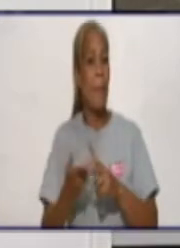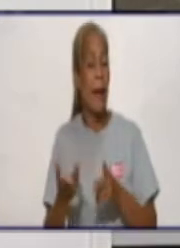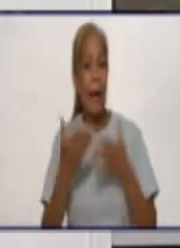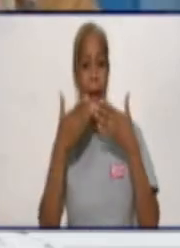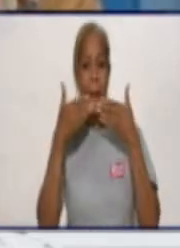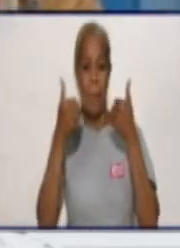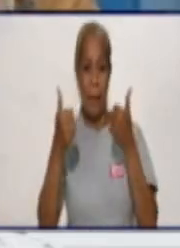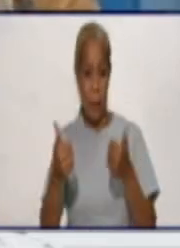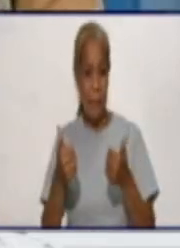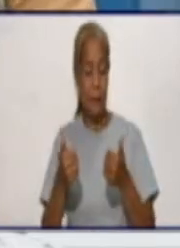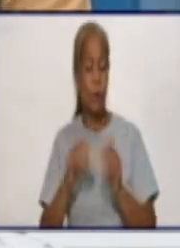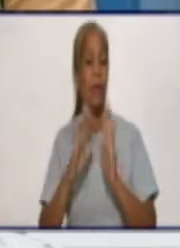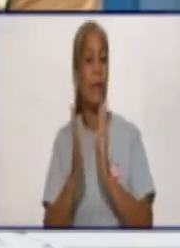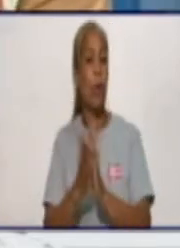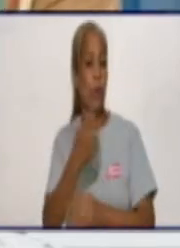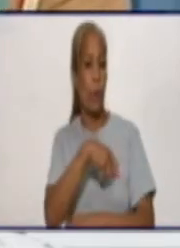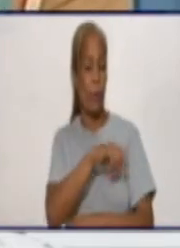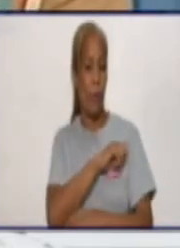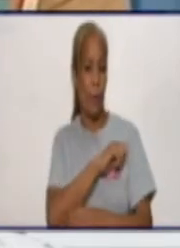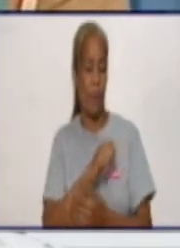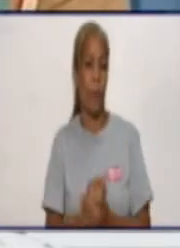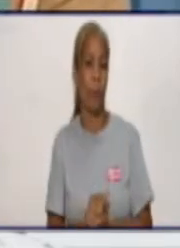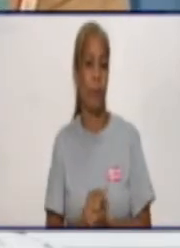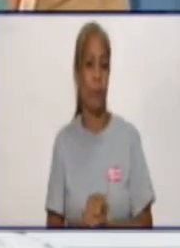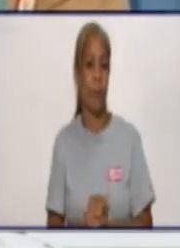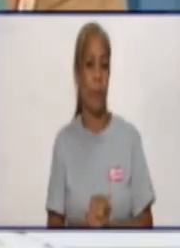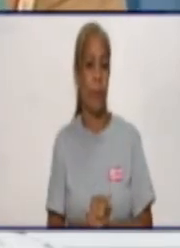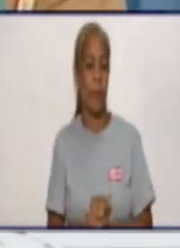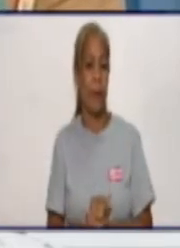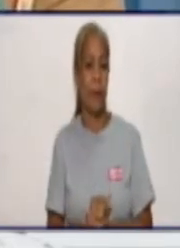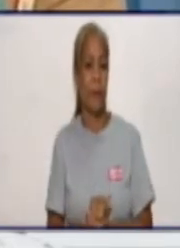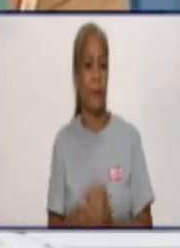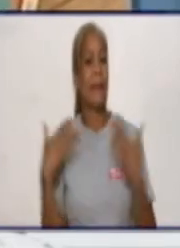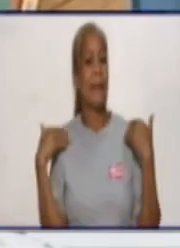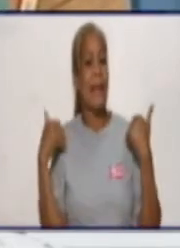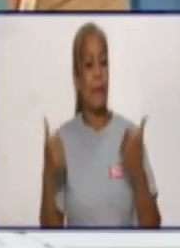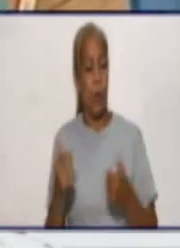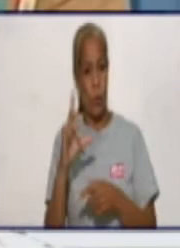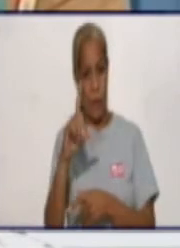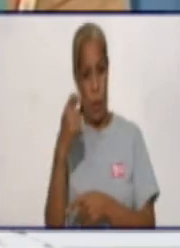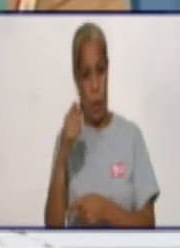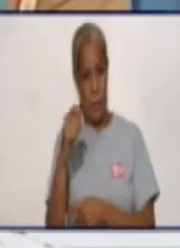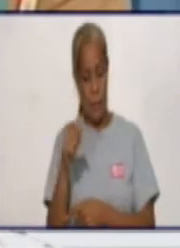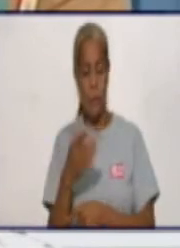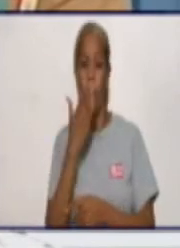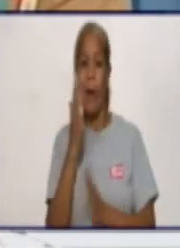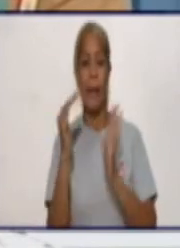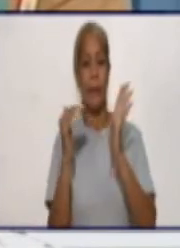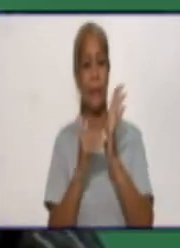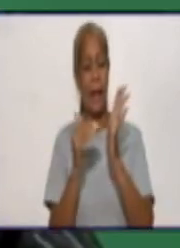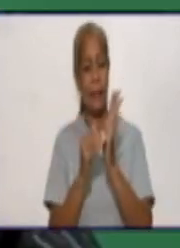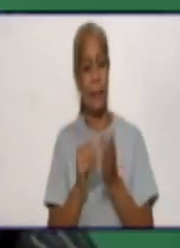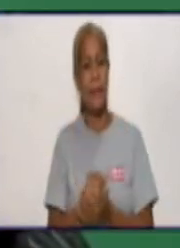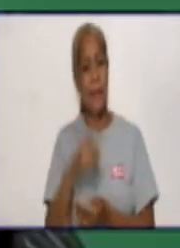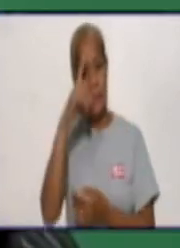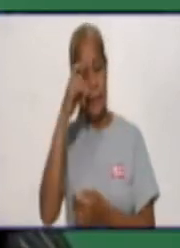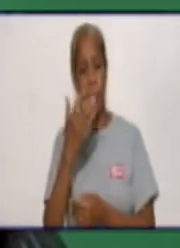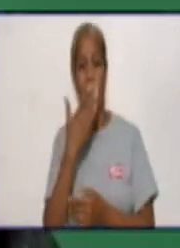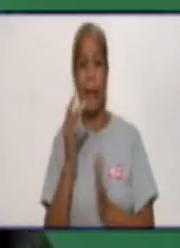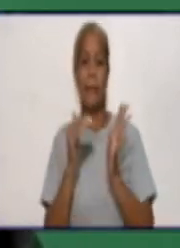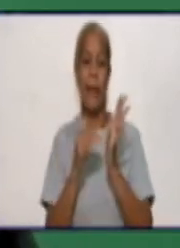adelante alberto ruiz director de comercio del grupo empresarial de comercio y gastronomía buenas tardes y buenas tardes secretario